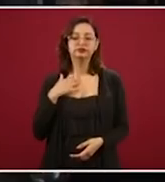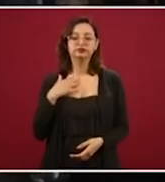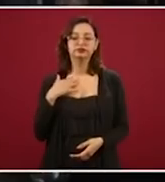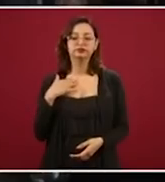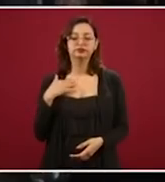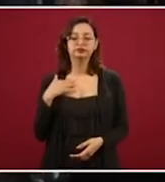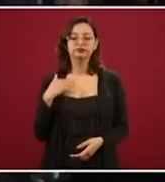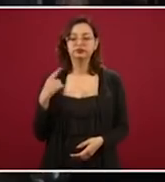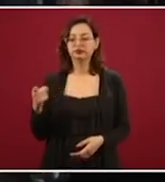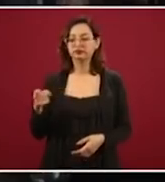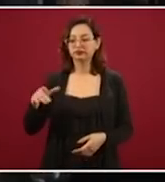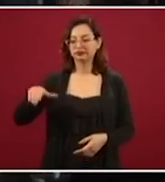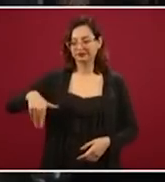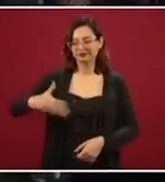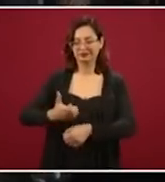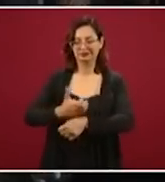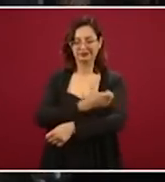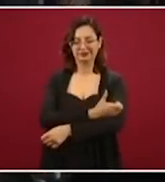el compañero,